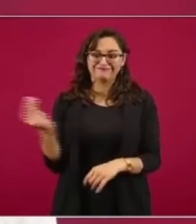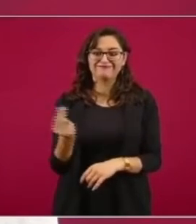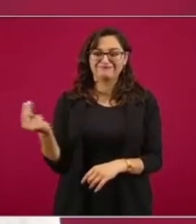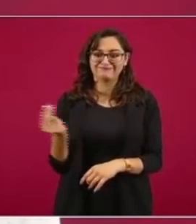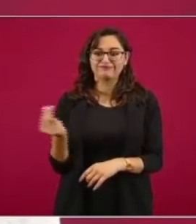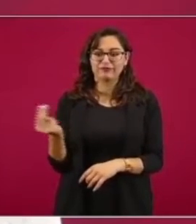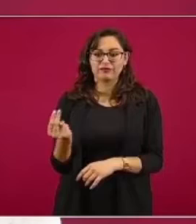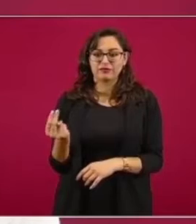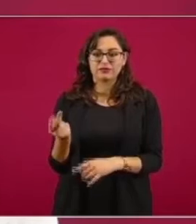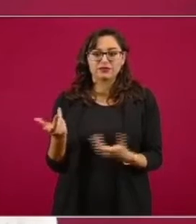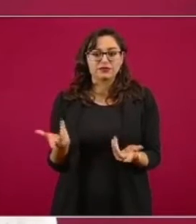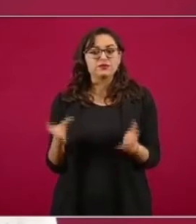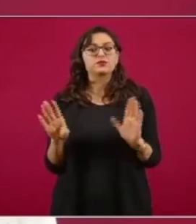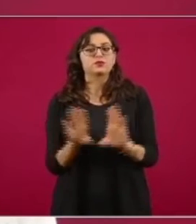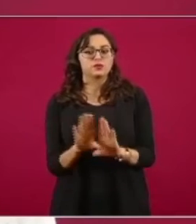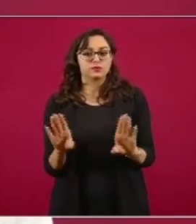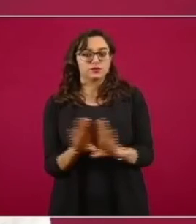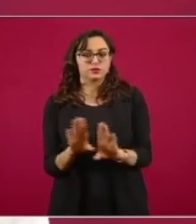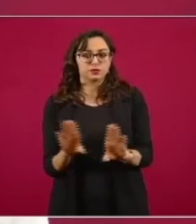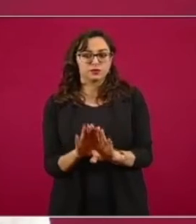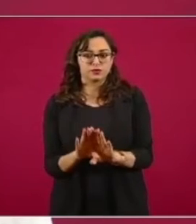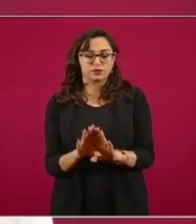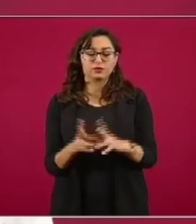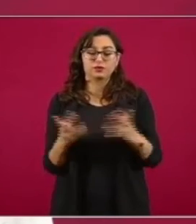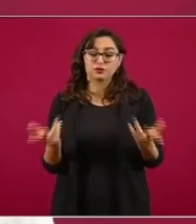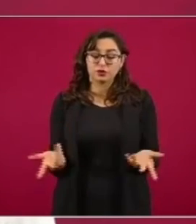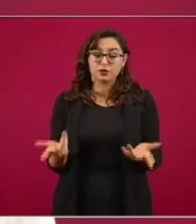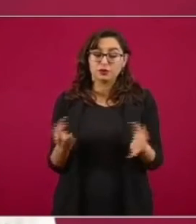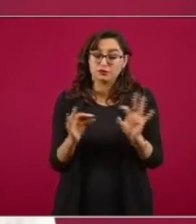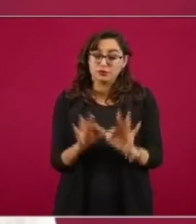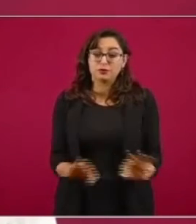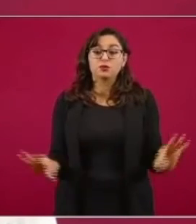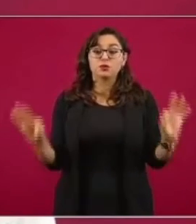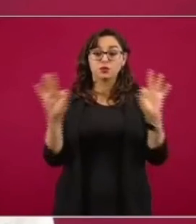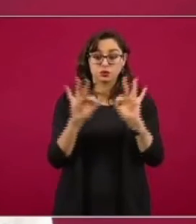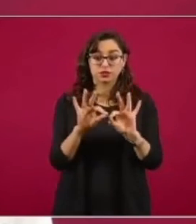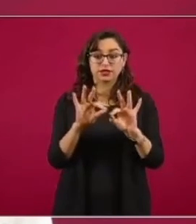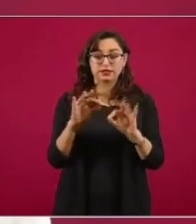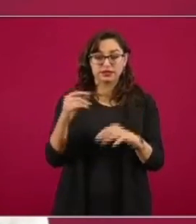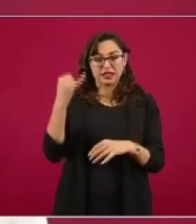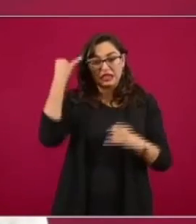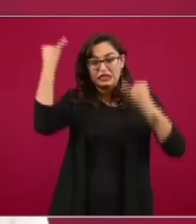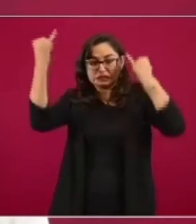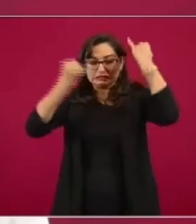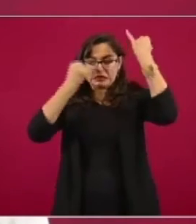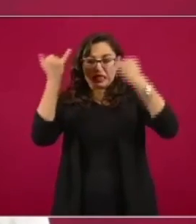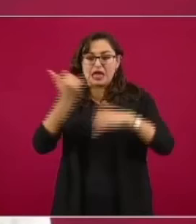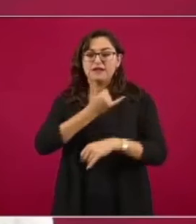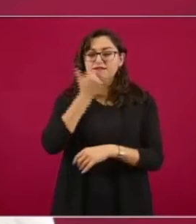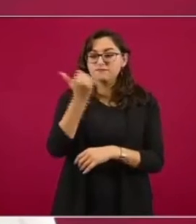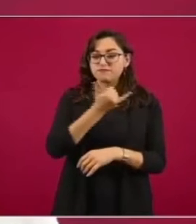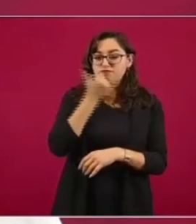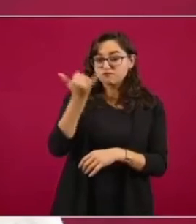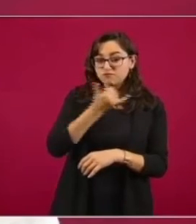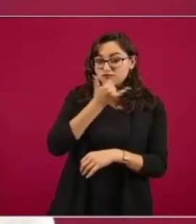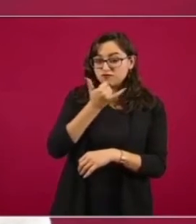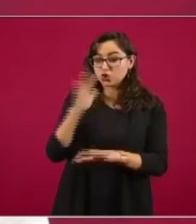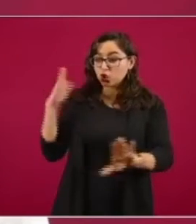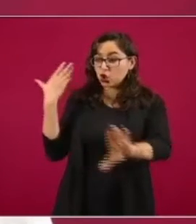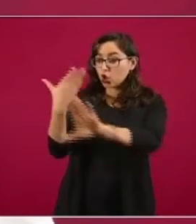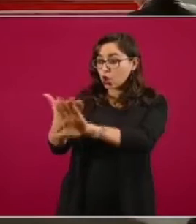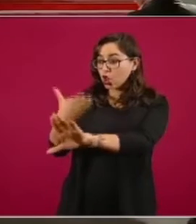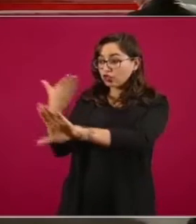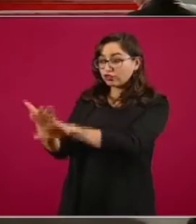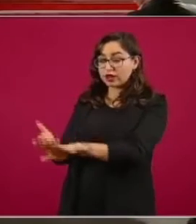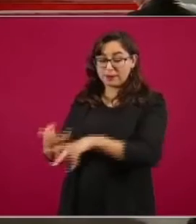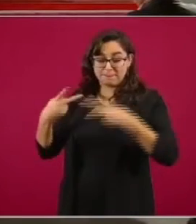lograr eliminar, erradicar el estigma y la discriminación que sufren múltiples poblaciones, múltiples segmentos de